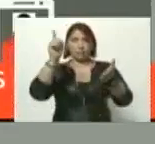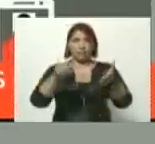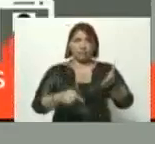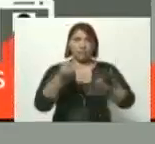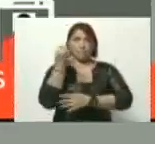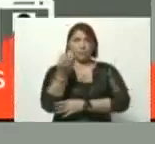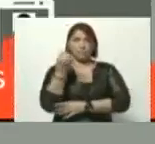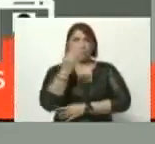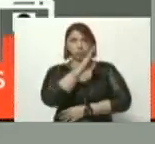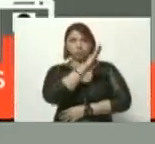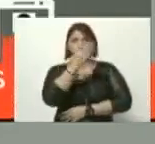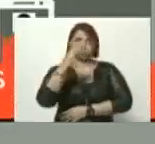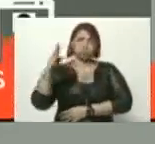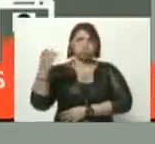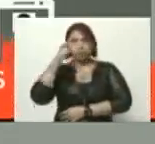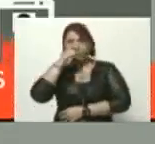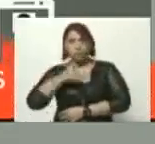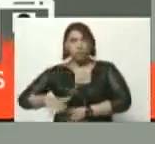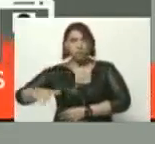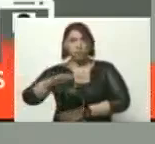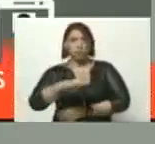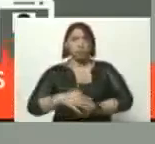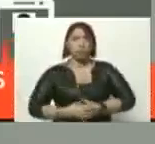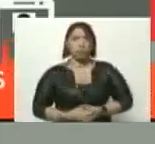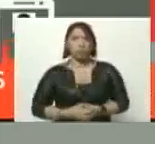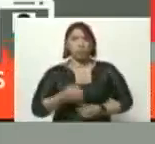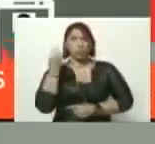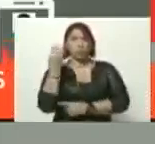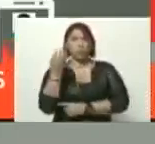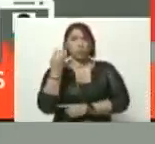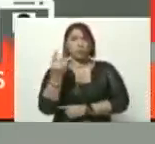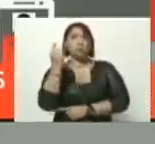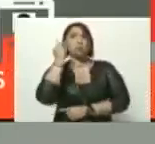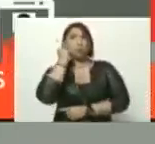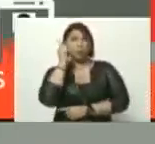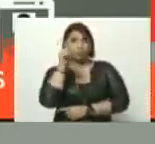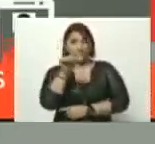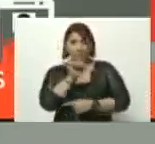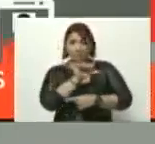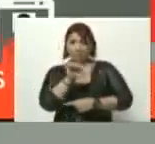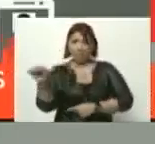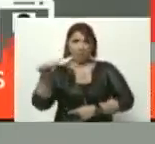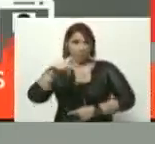Congreso Bicentenario del Pueblo, del Congreso de las Mujeres esta semana.